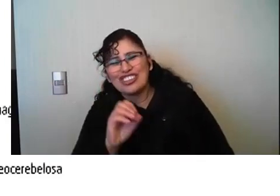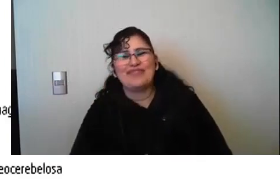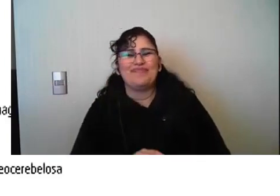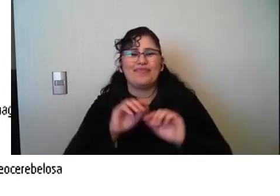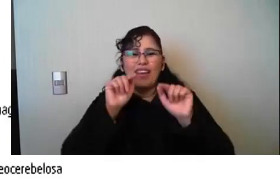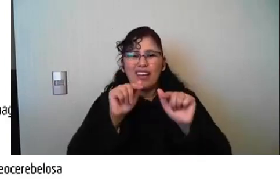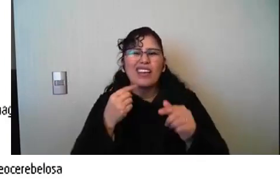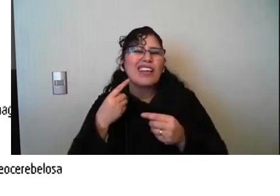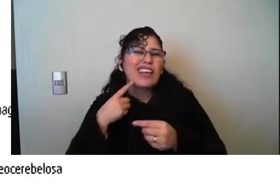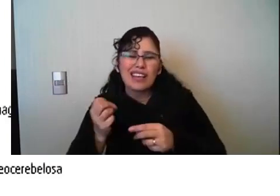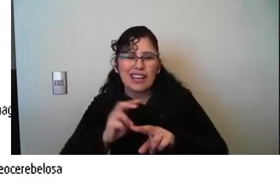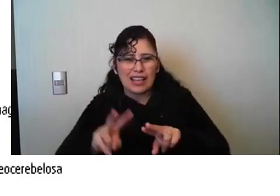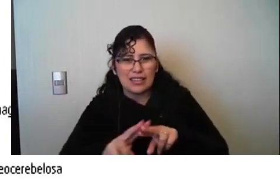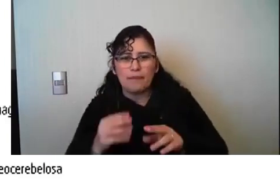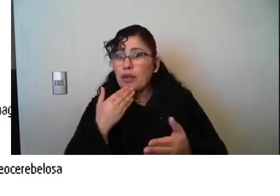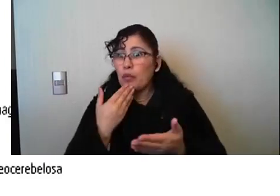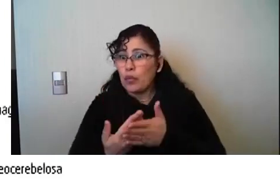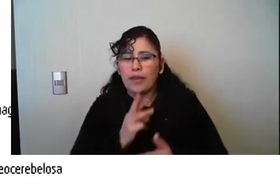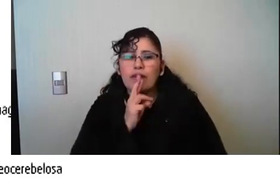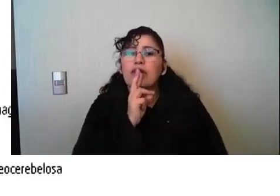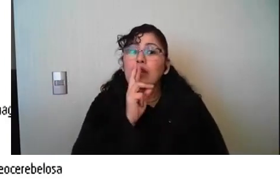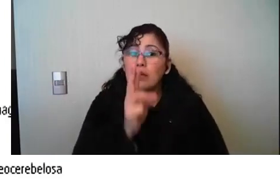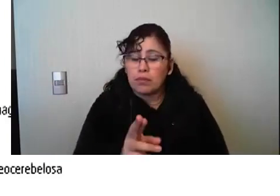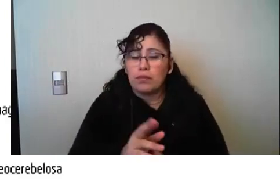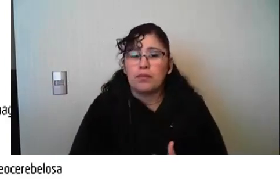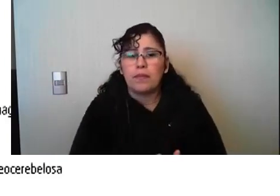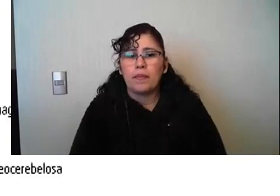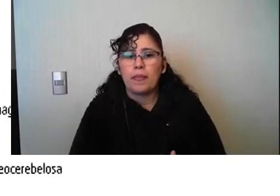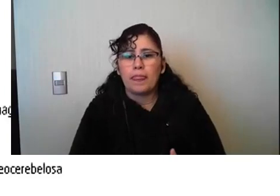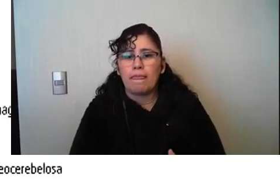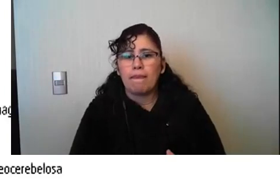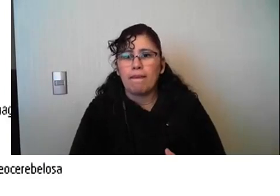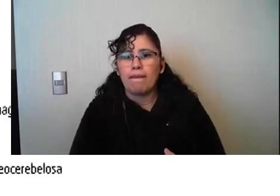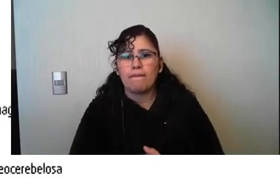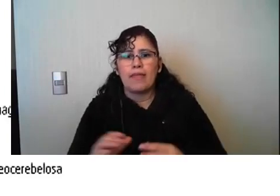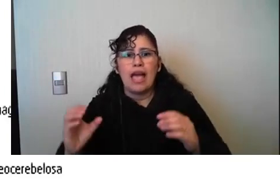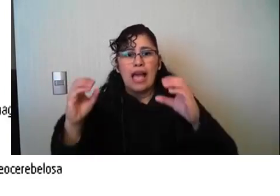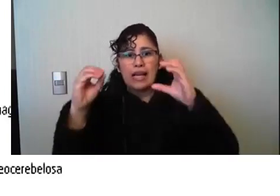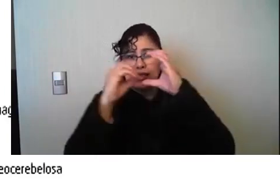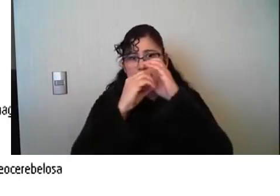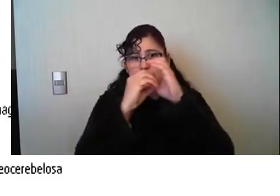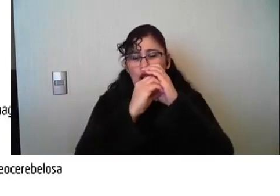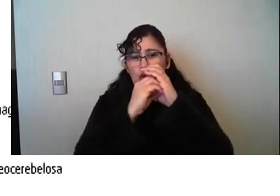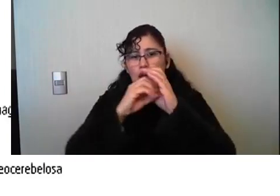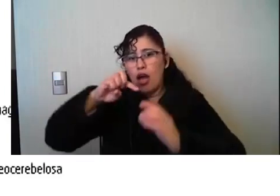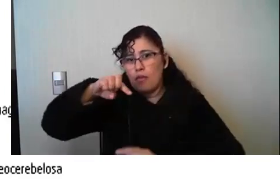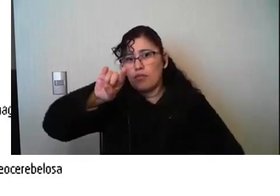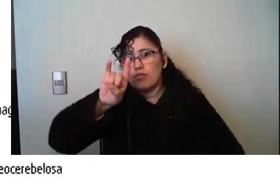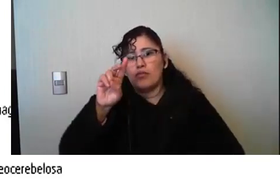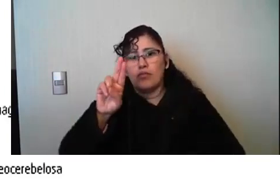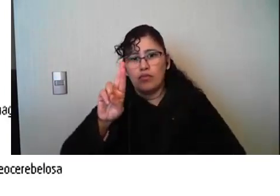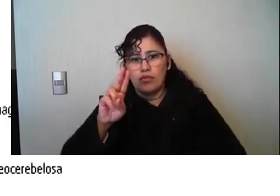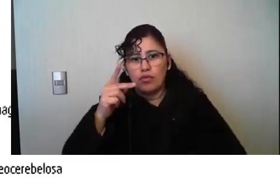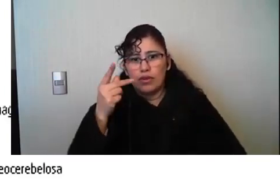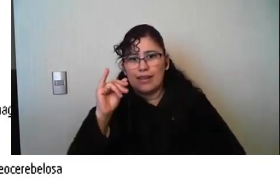que contesta, o sea, responde, ¿cierto?, la célula de Purkinje, va a bajar por un pedúnculo, en